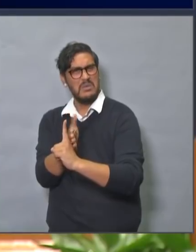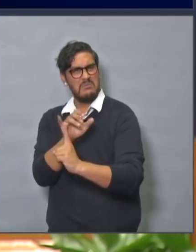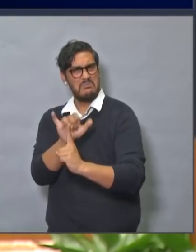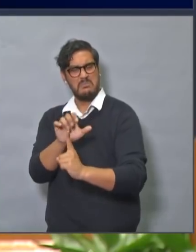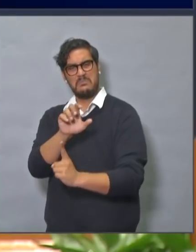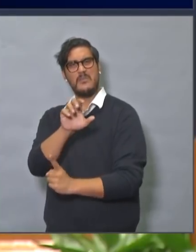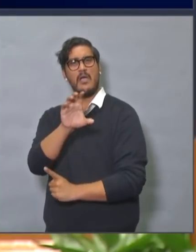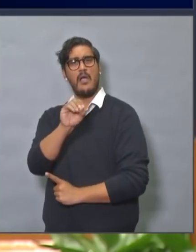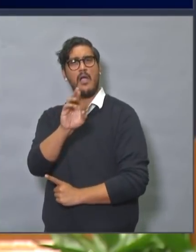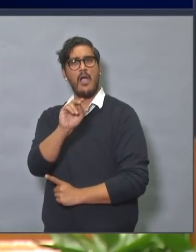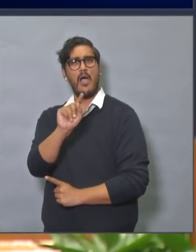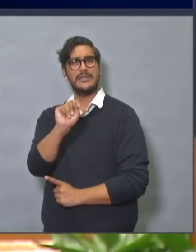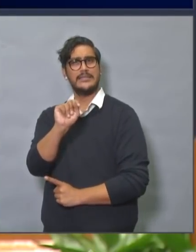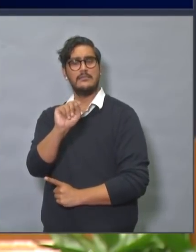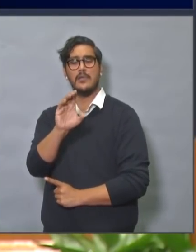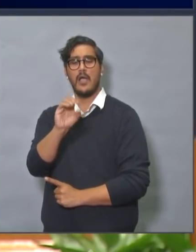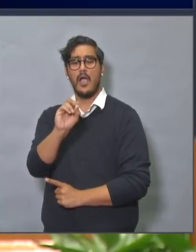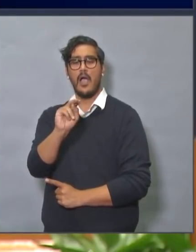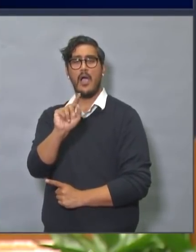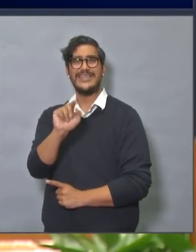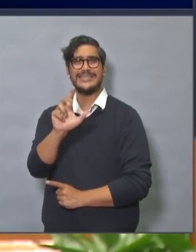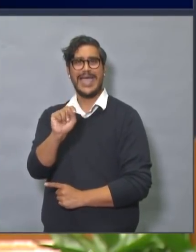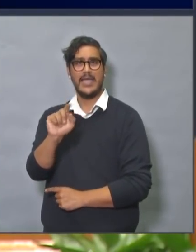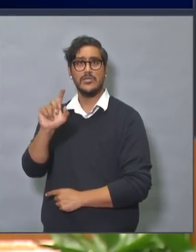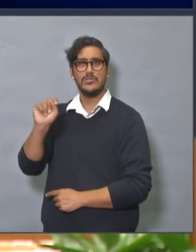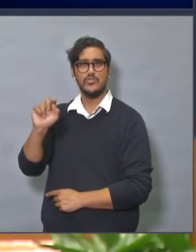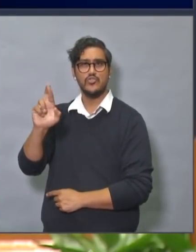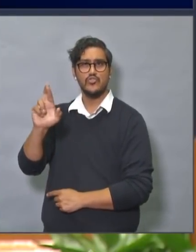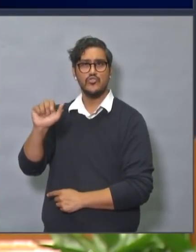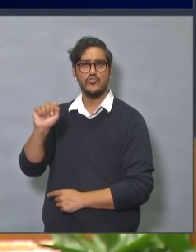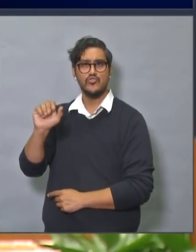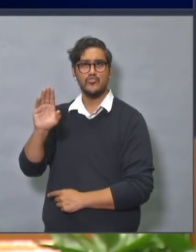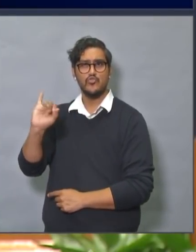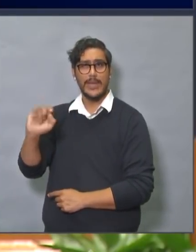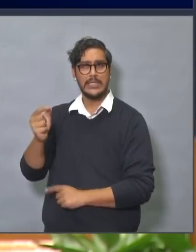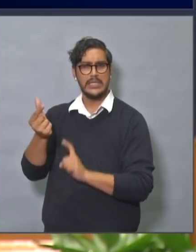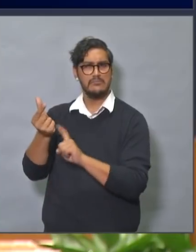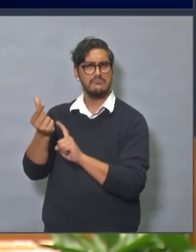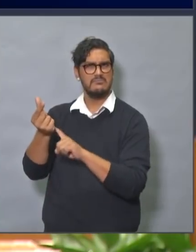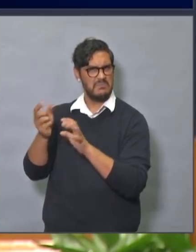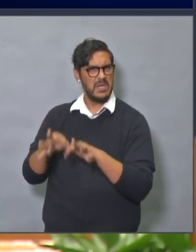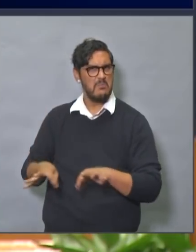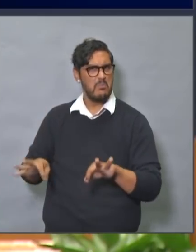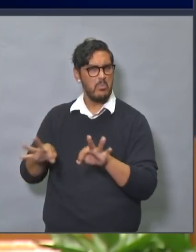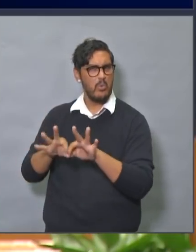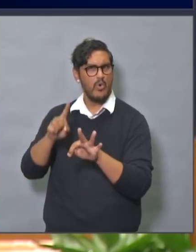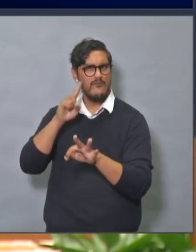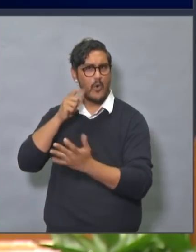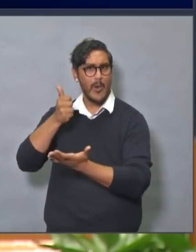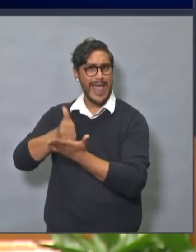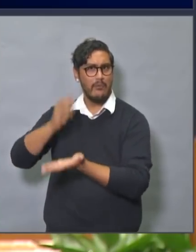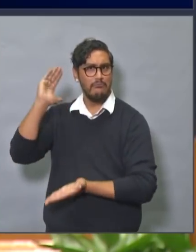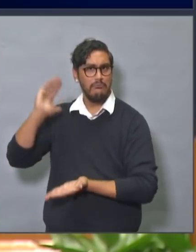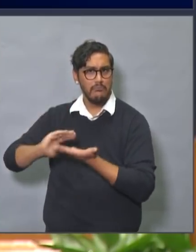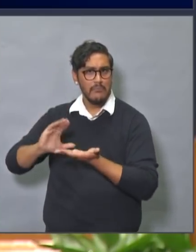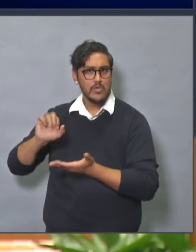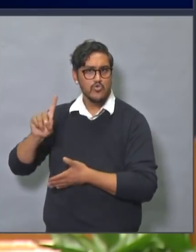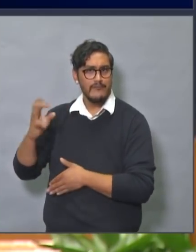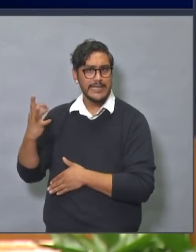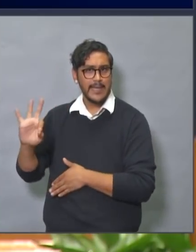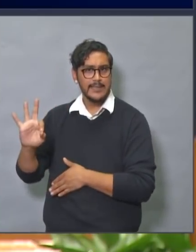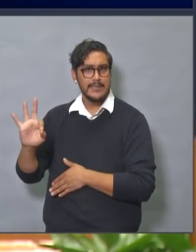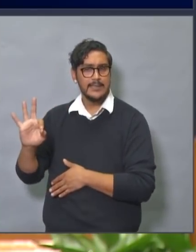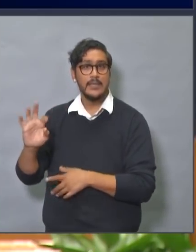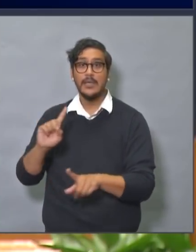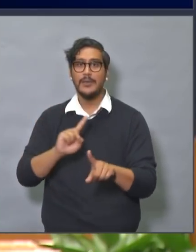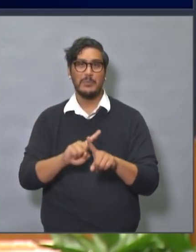una herramienta muy importante para contener la propagación de COVID-19. Pero no es y no debería